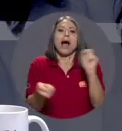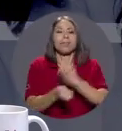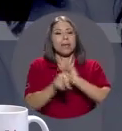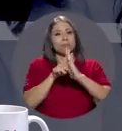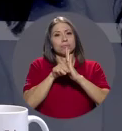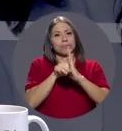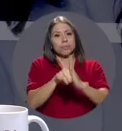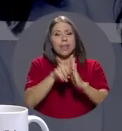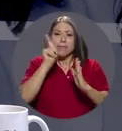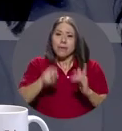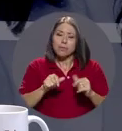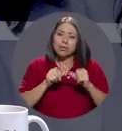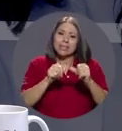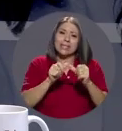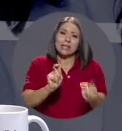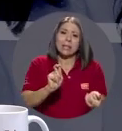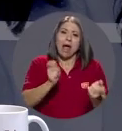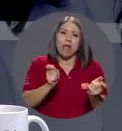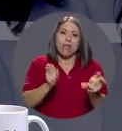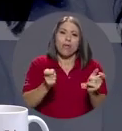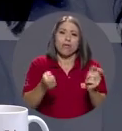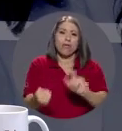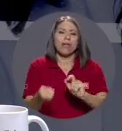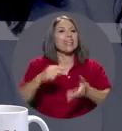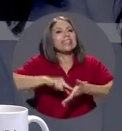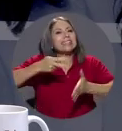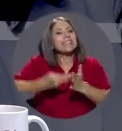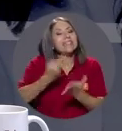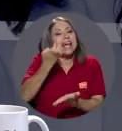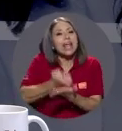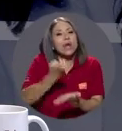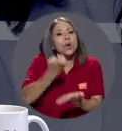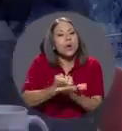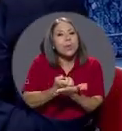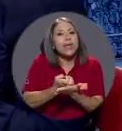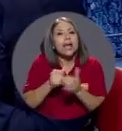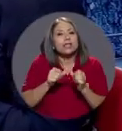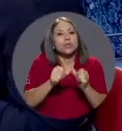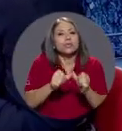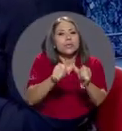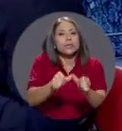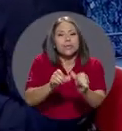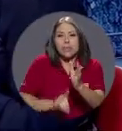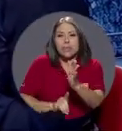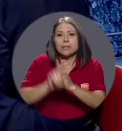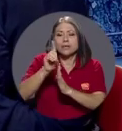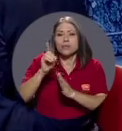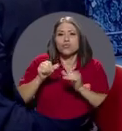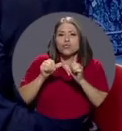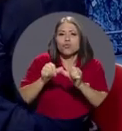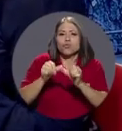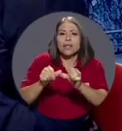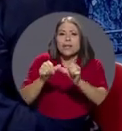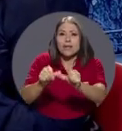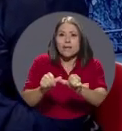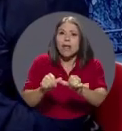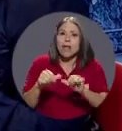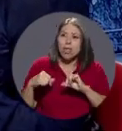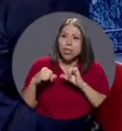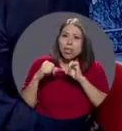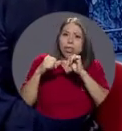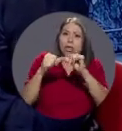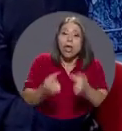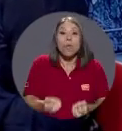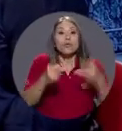que tenemos que seguir en esa transformación de qué significa una economía sostenible, qué significa un desarrollo sostenible, ¿verdad?